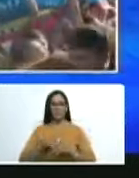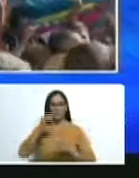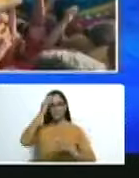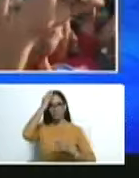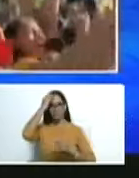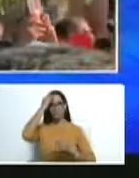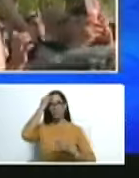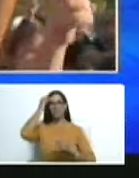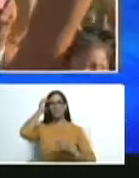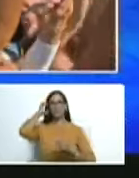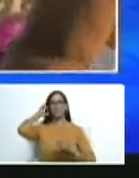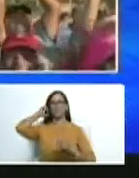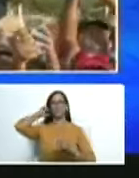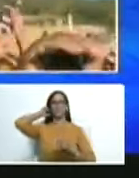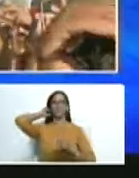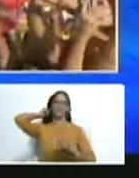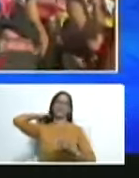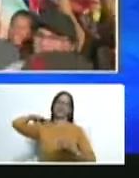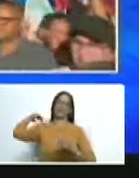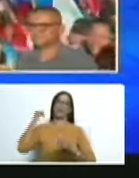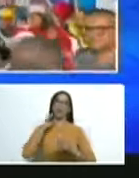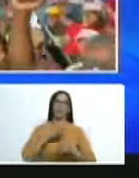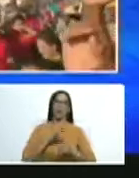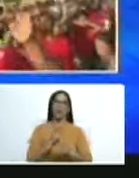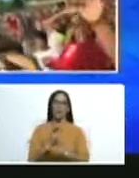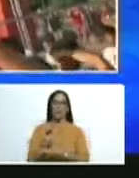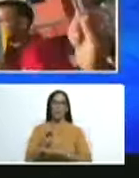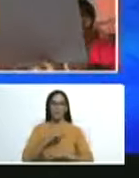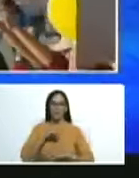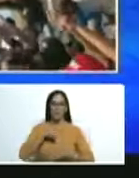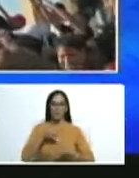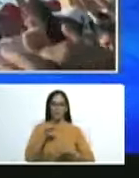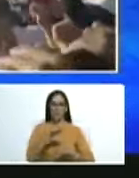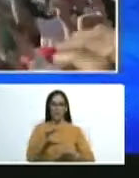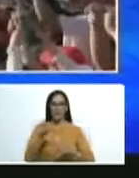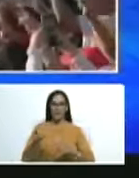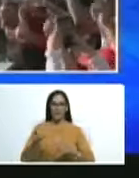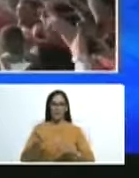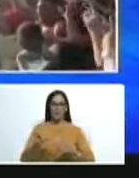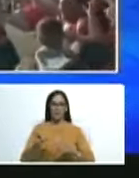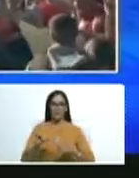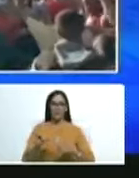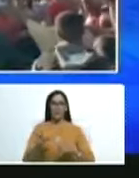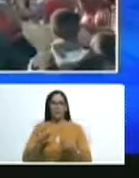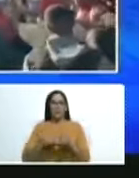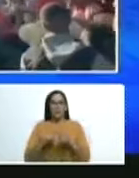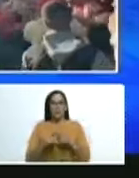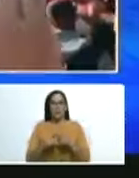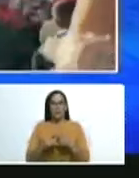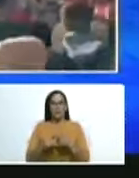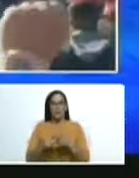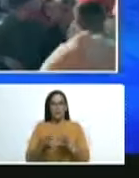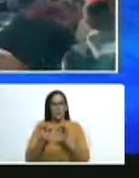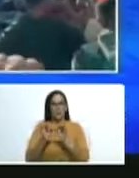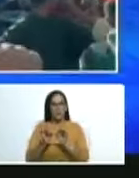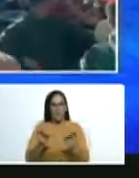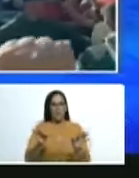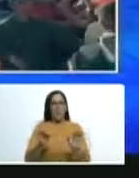Estábamos cuidando a nuestra gente. Y entonces yo dejé la casa hacia el